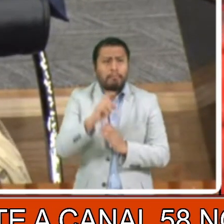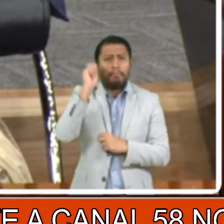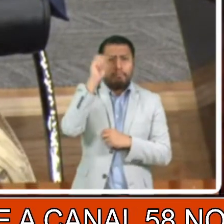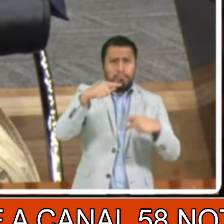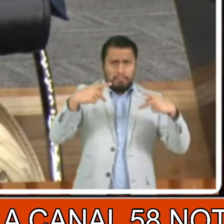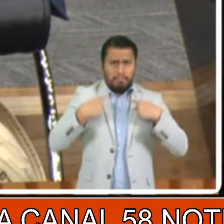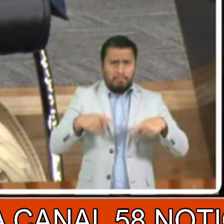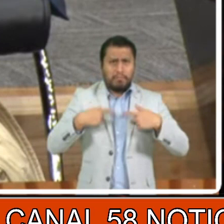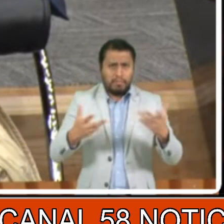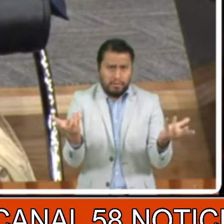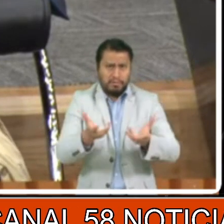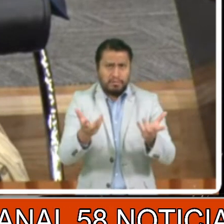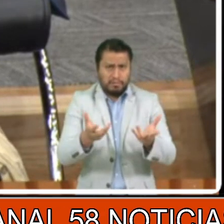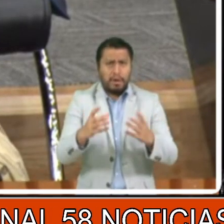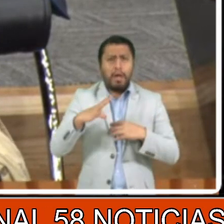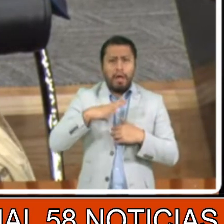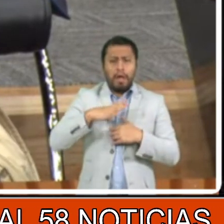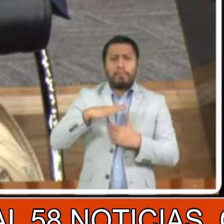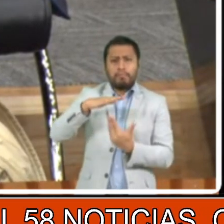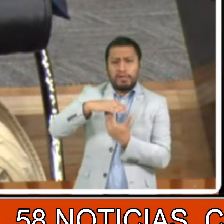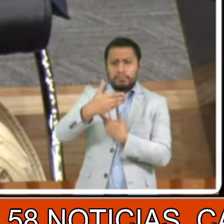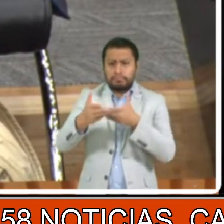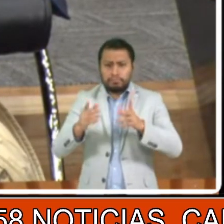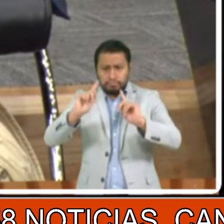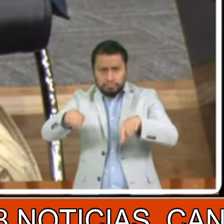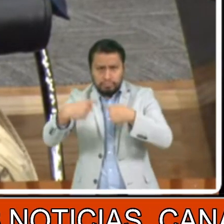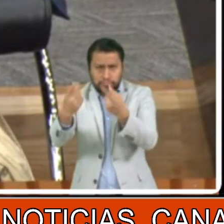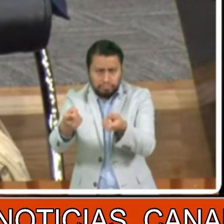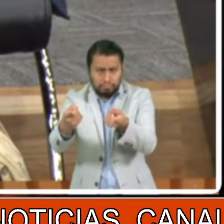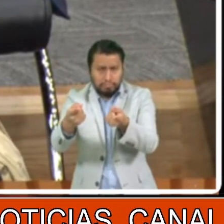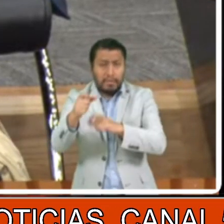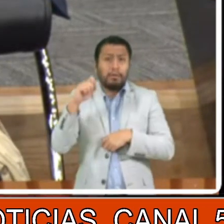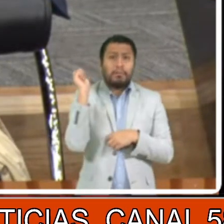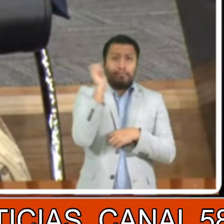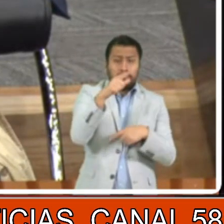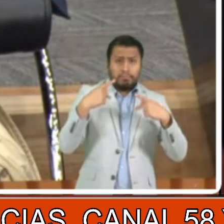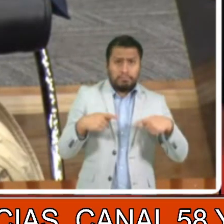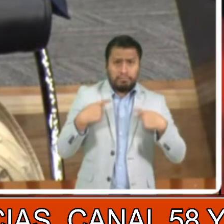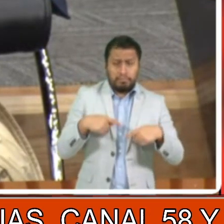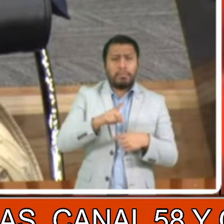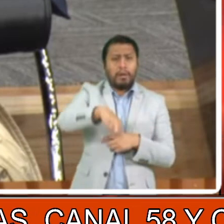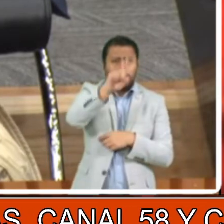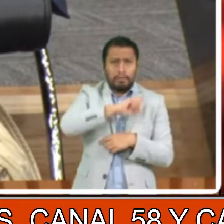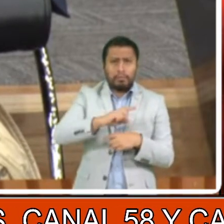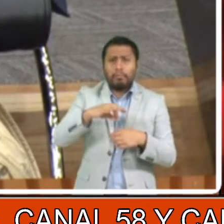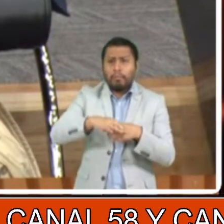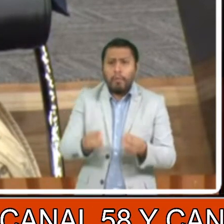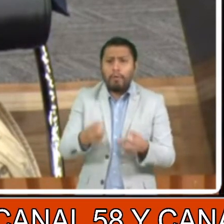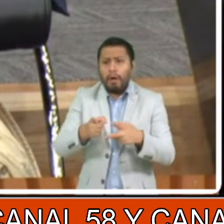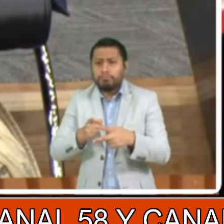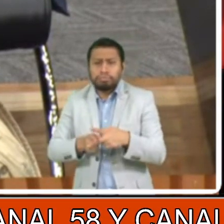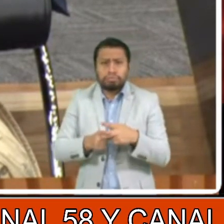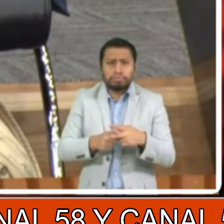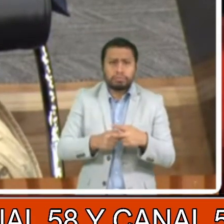que entrega las mesas de casillas directivas. Es la ciudadanía la que cuenta los votos y certifica con